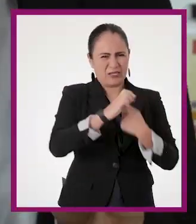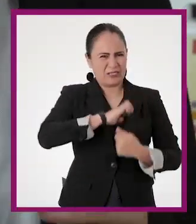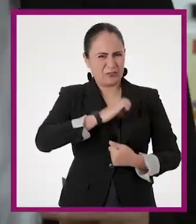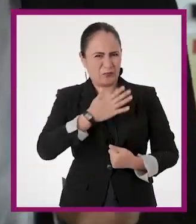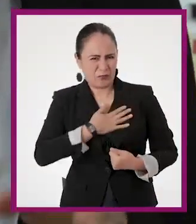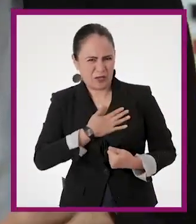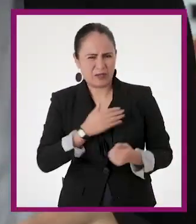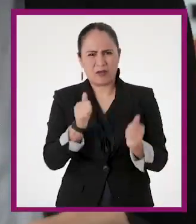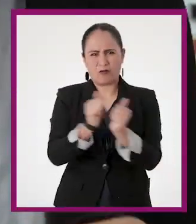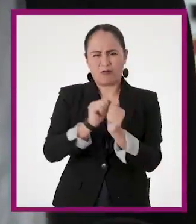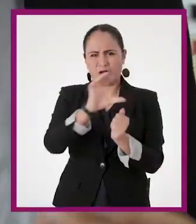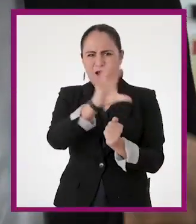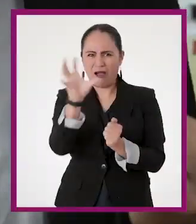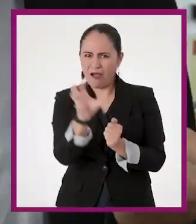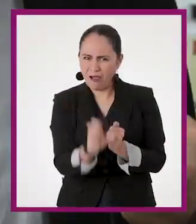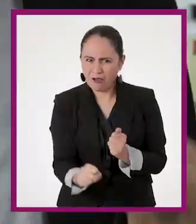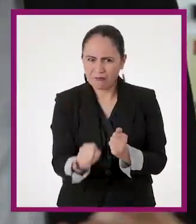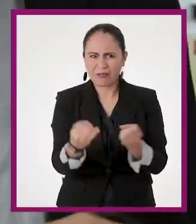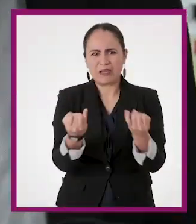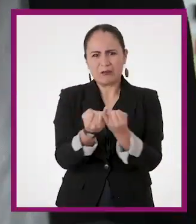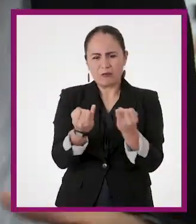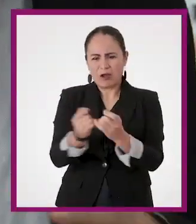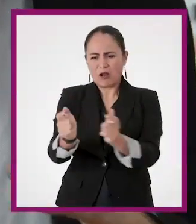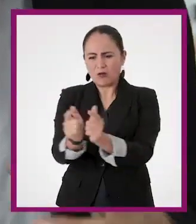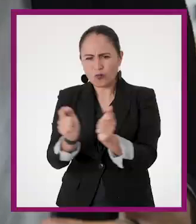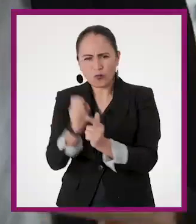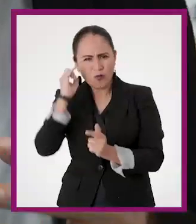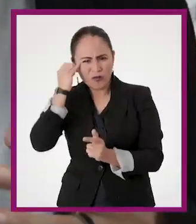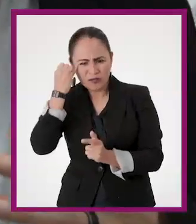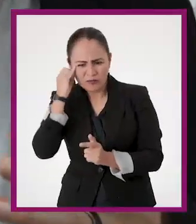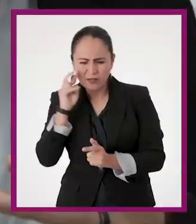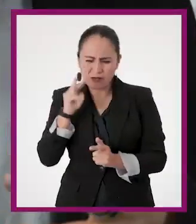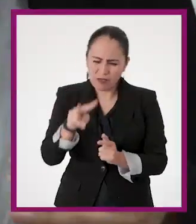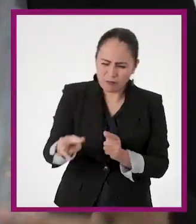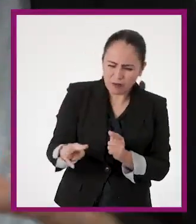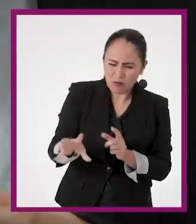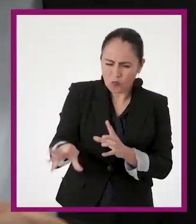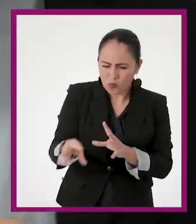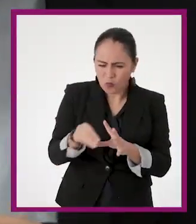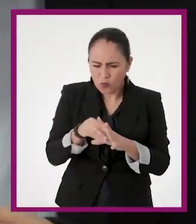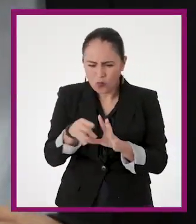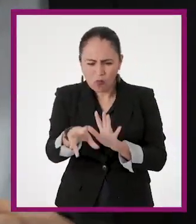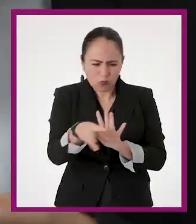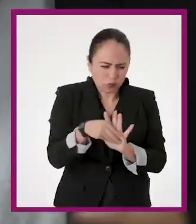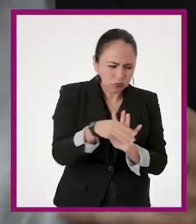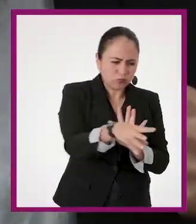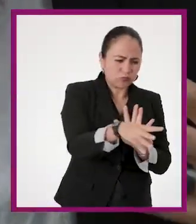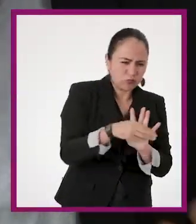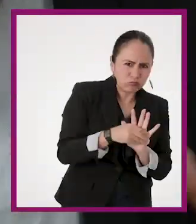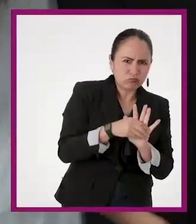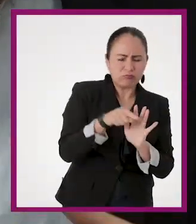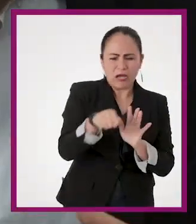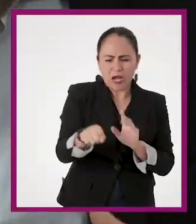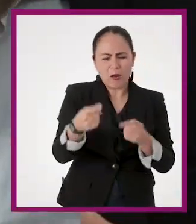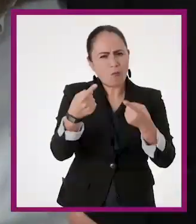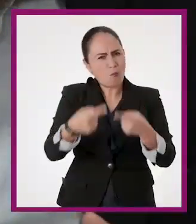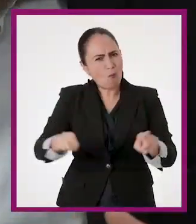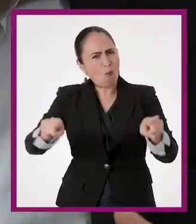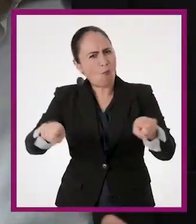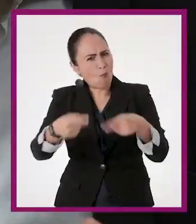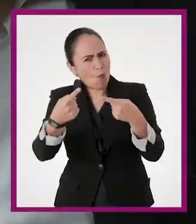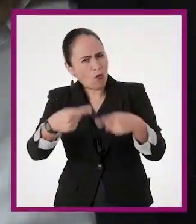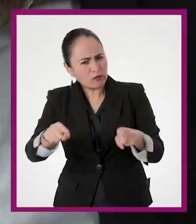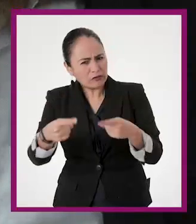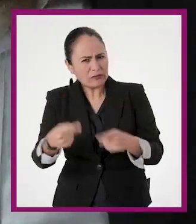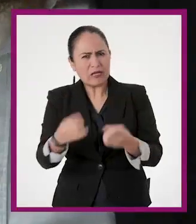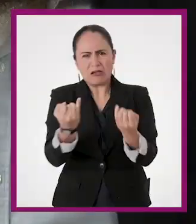de rítmica africana, en un tipo de inspiración indígena, se fueron conformando un tipo de, bueno, un repertorio de músicas